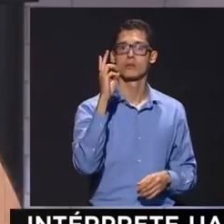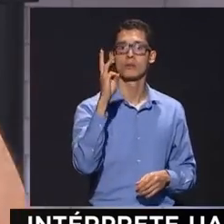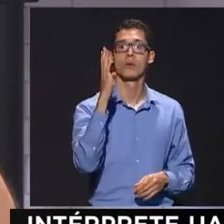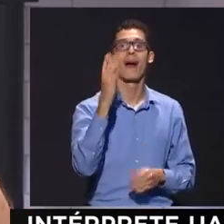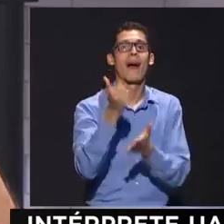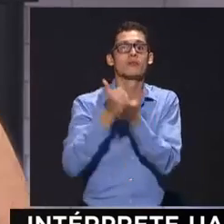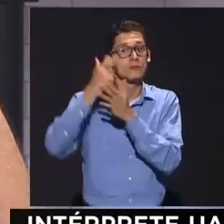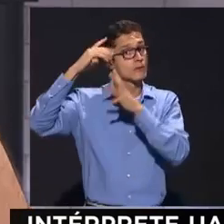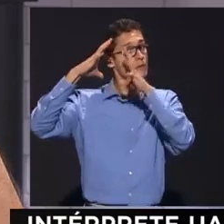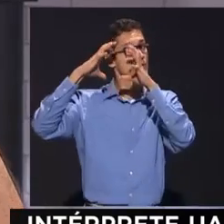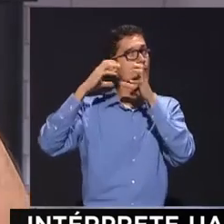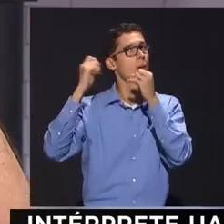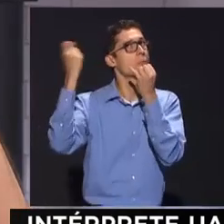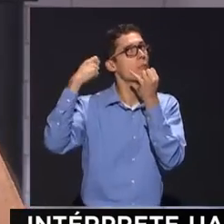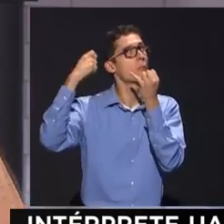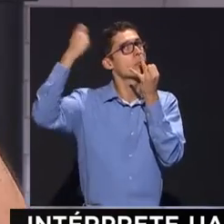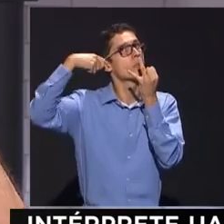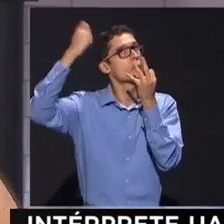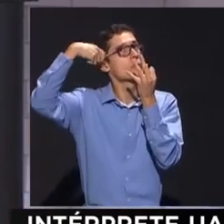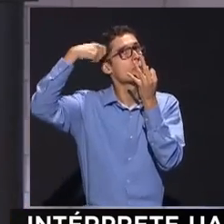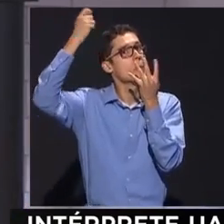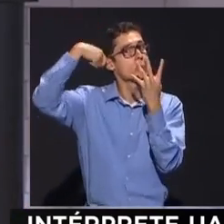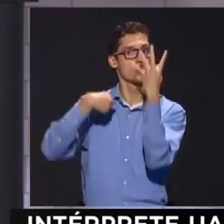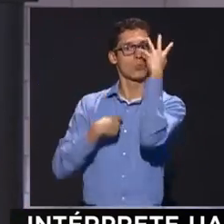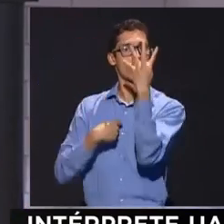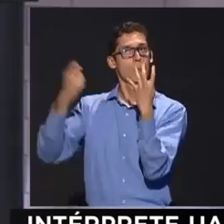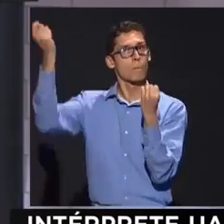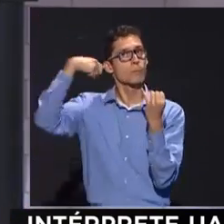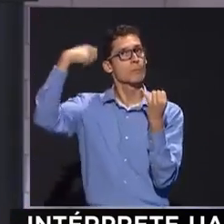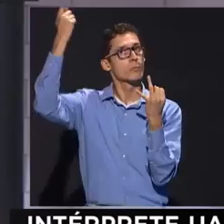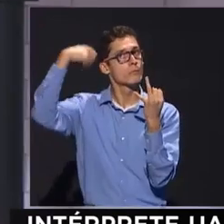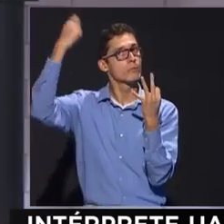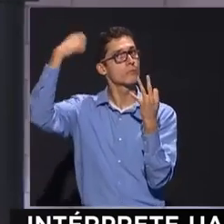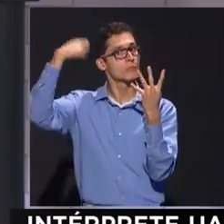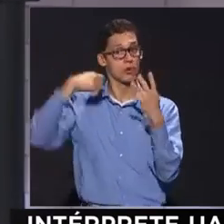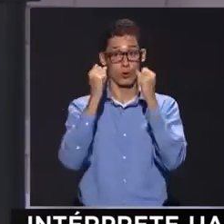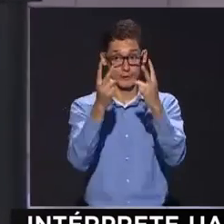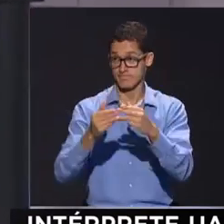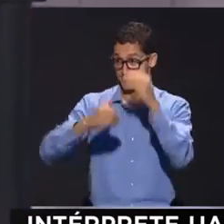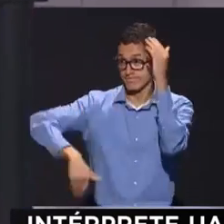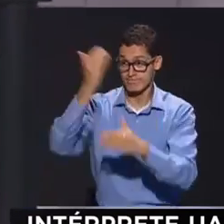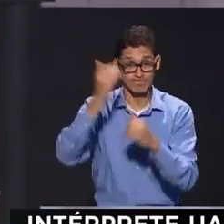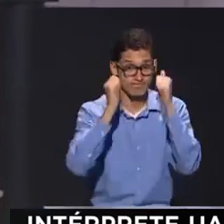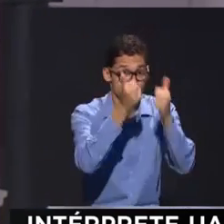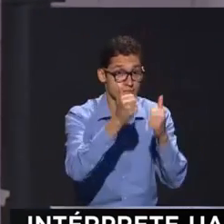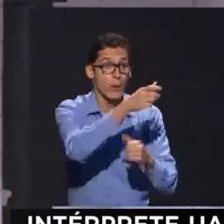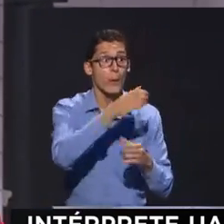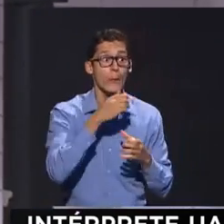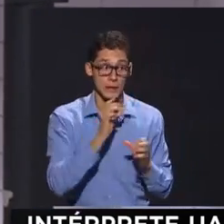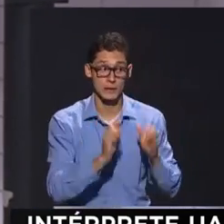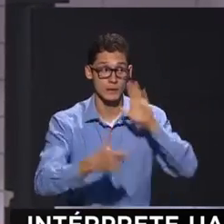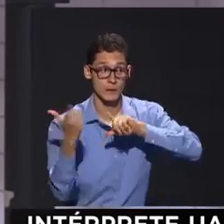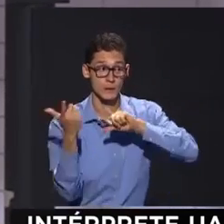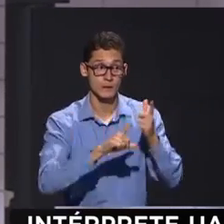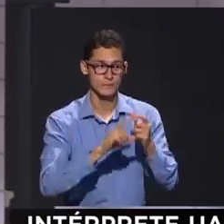ese ritmo que es 1 2 3 4 descuento 4 pago y arrancamos en la boca está perfecto